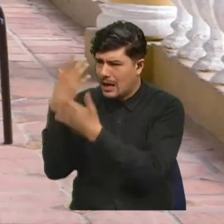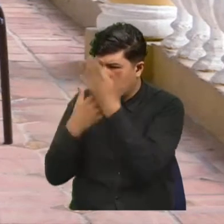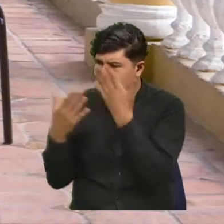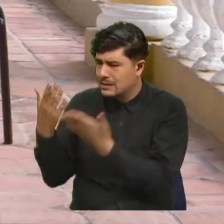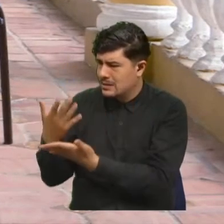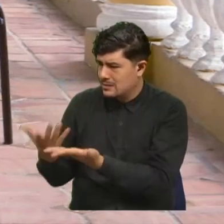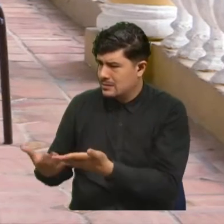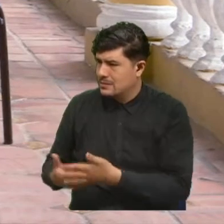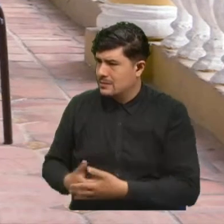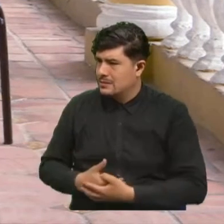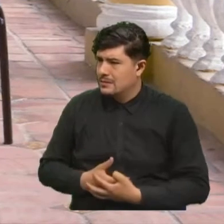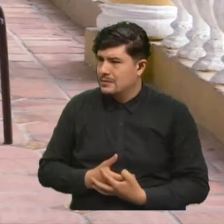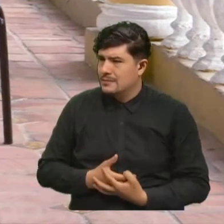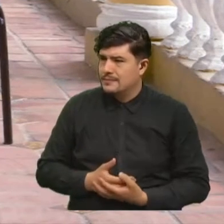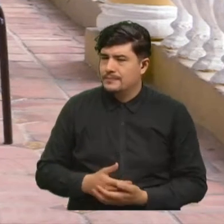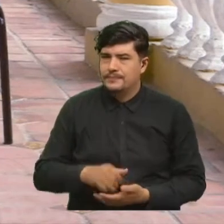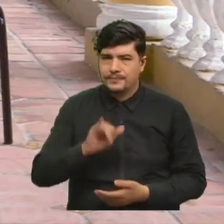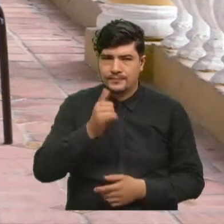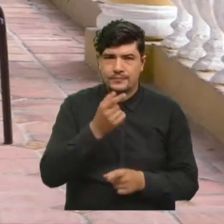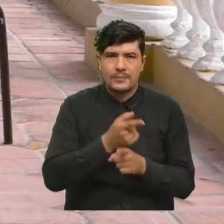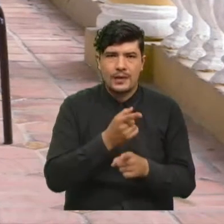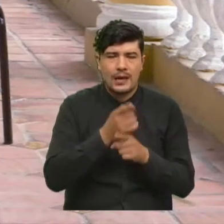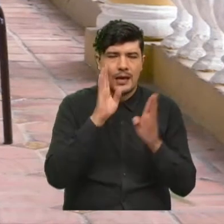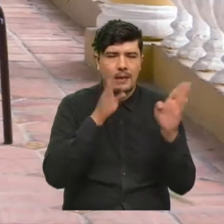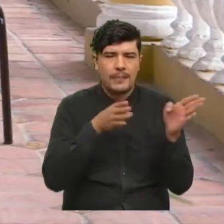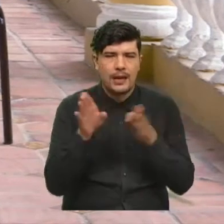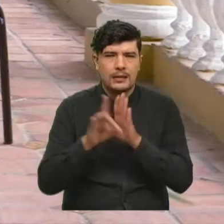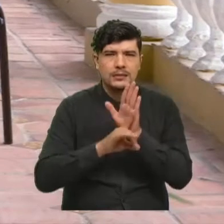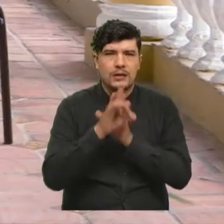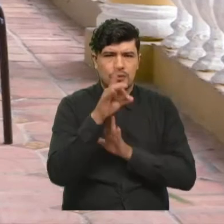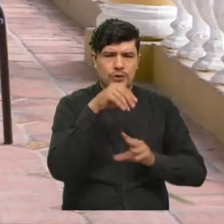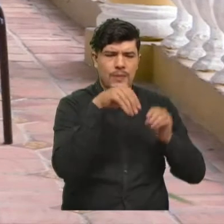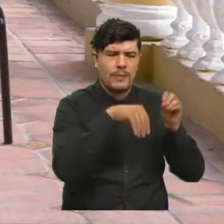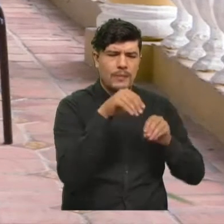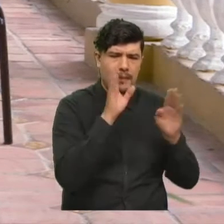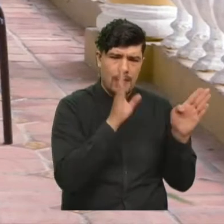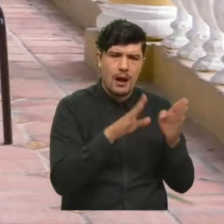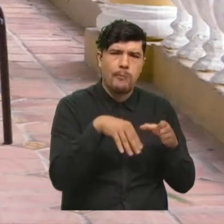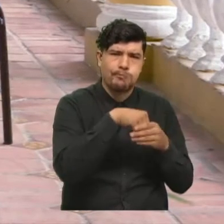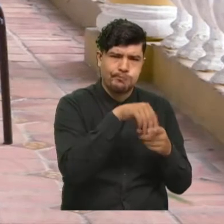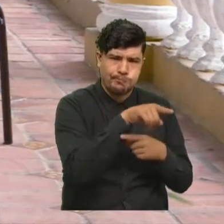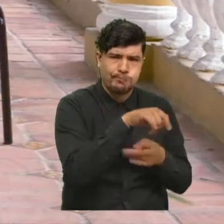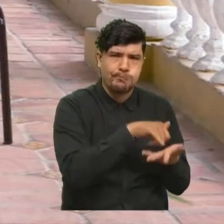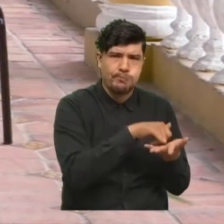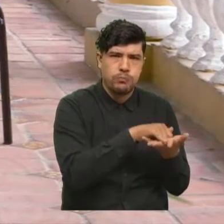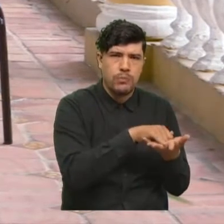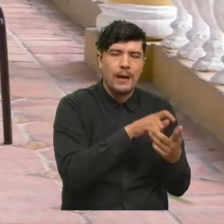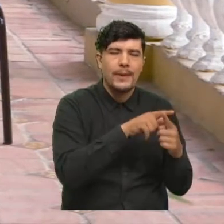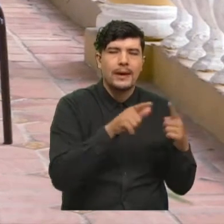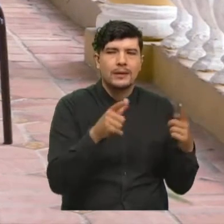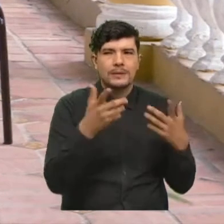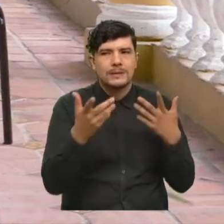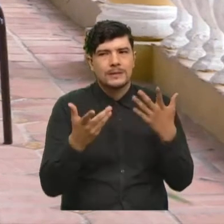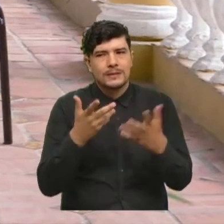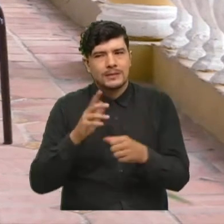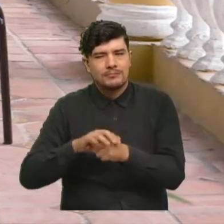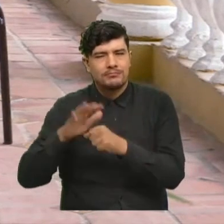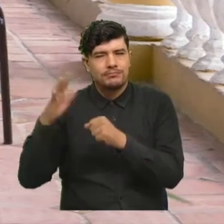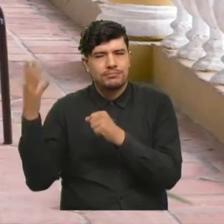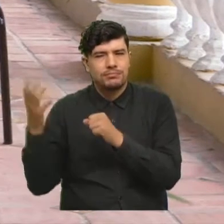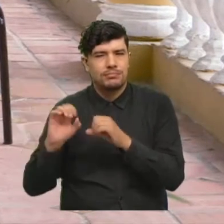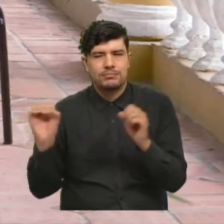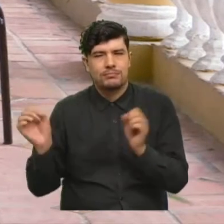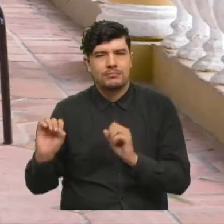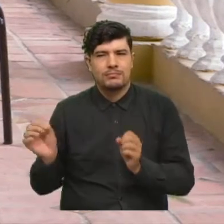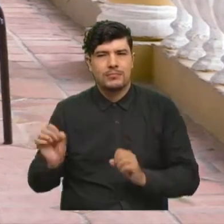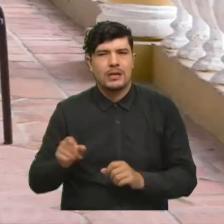nosotros lo teníamos contemplado nuestro plan de desarrollo pero hay que decirle algo mi amigo oscar claro de que si no hubiese sido esta situación de